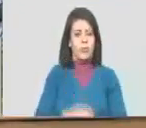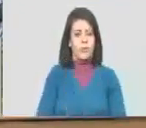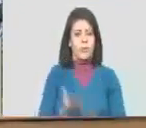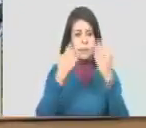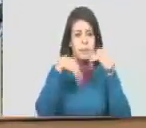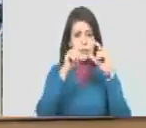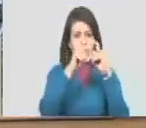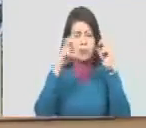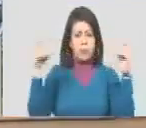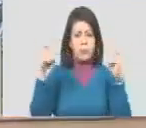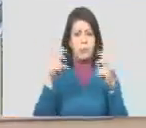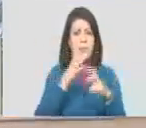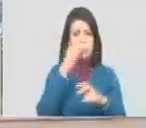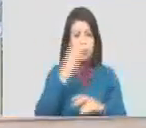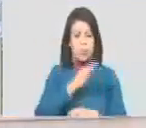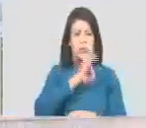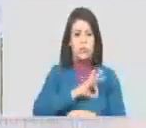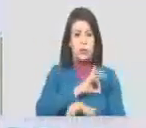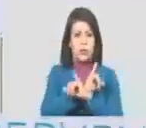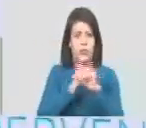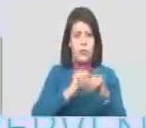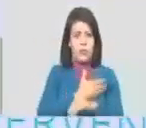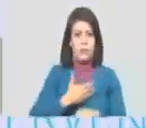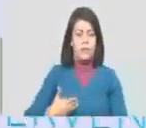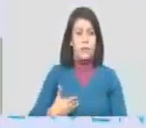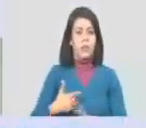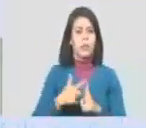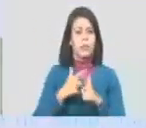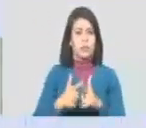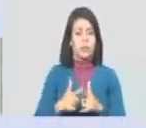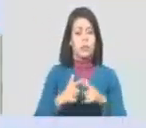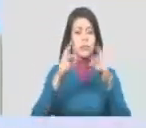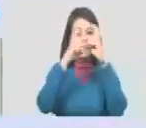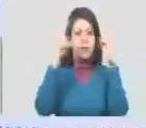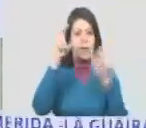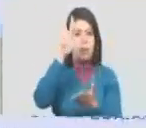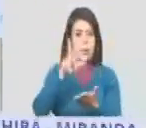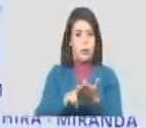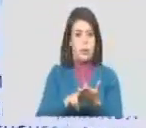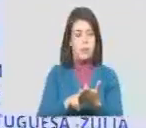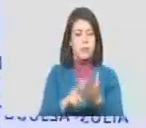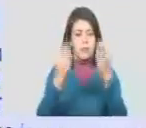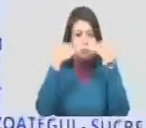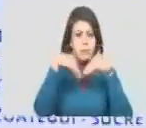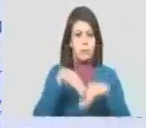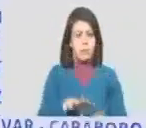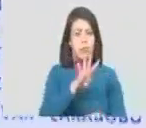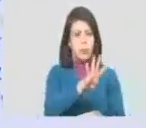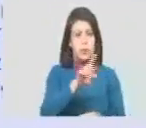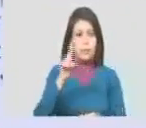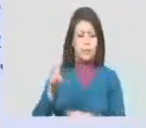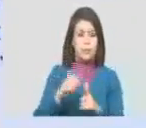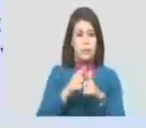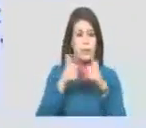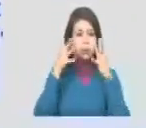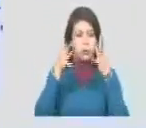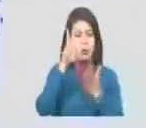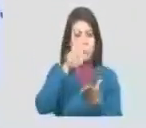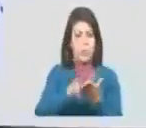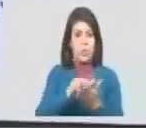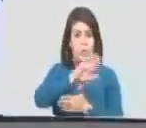siguiente. Epígrafe de la Seguridad Social. Estado presidente. En consideración el epígrafe. Aprobado. Siguiente. 41. Se sugiere